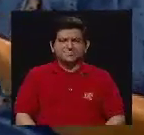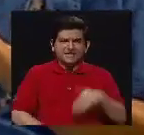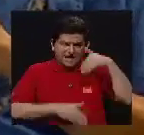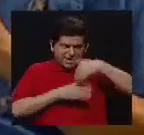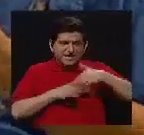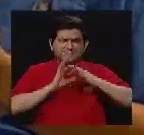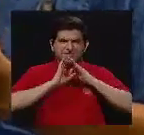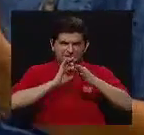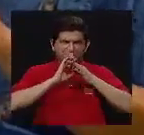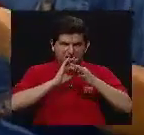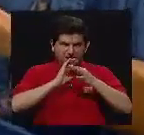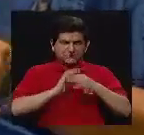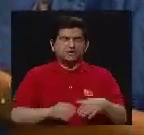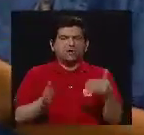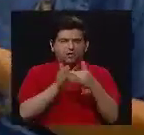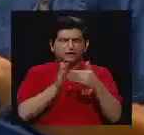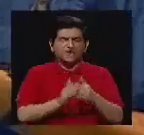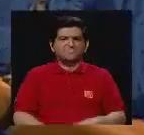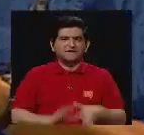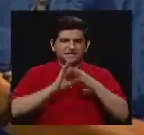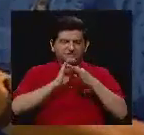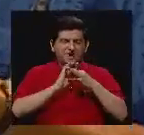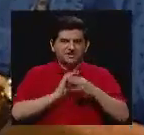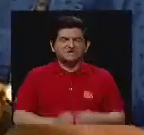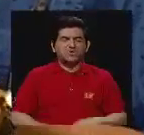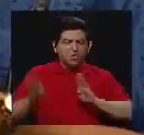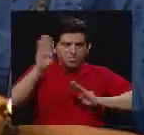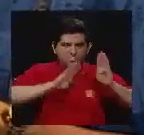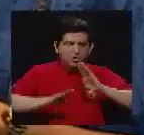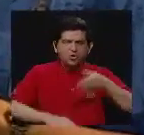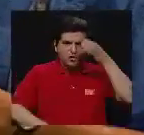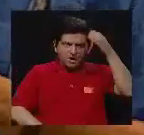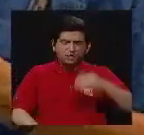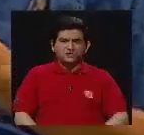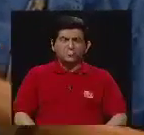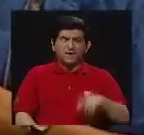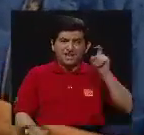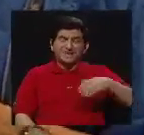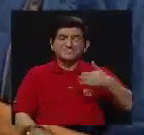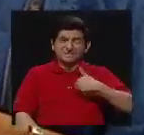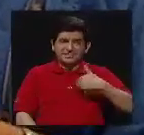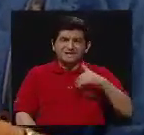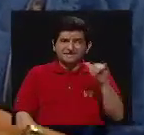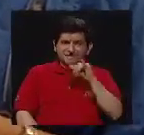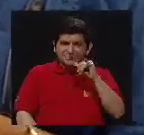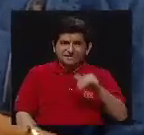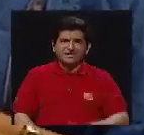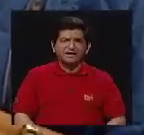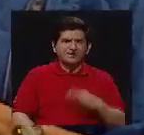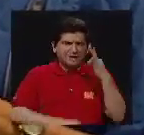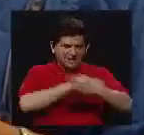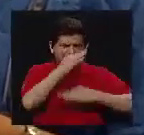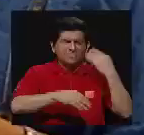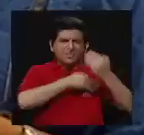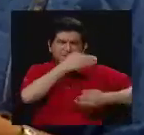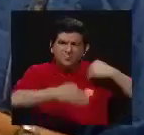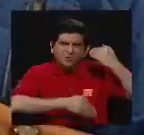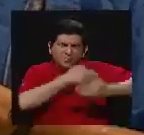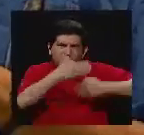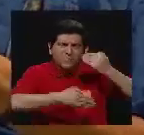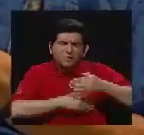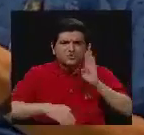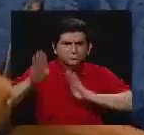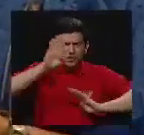vuelvo a mi tema de la relación entre biología y cultura, en esa interacción tiene que haber también un tipo de